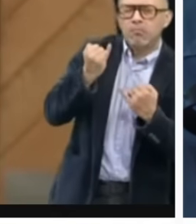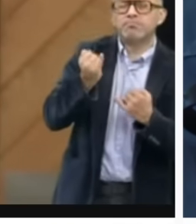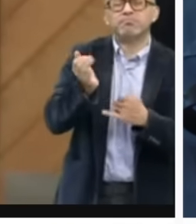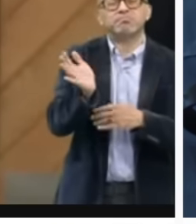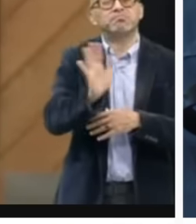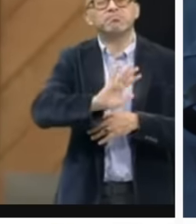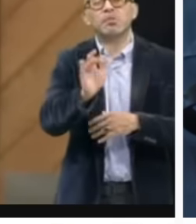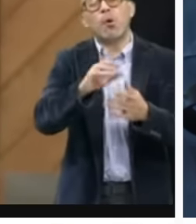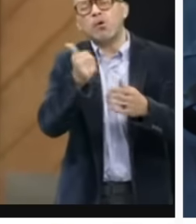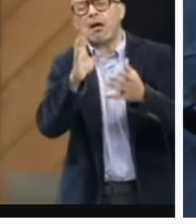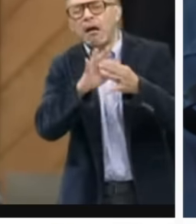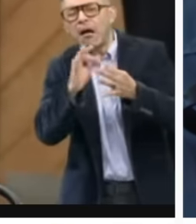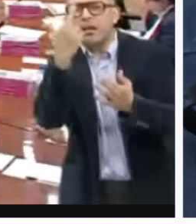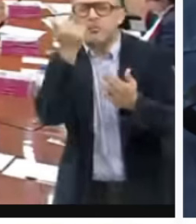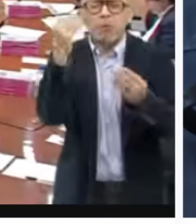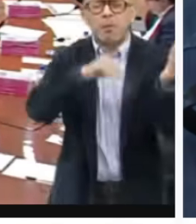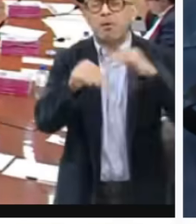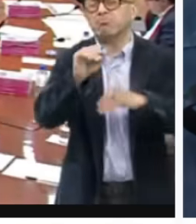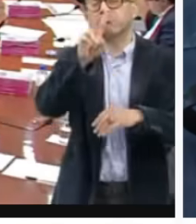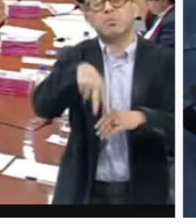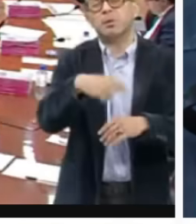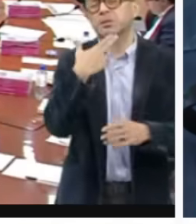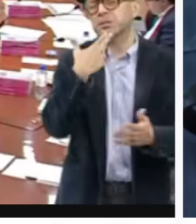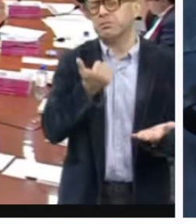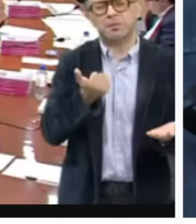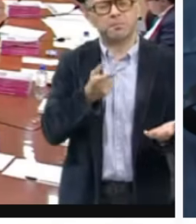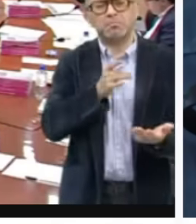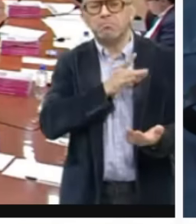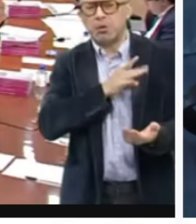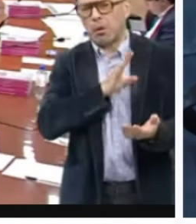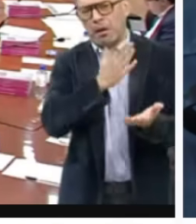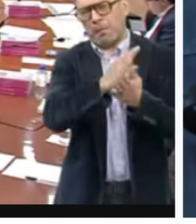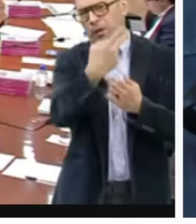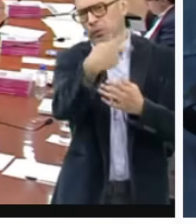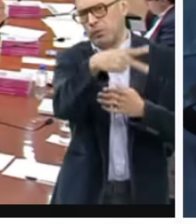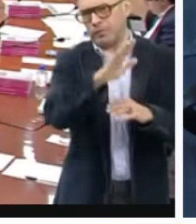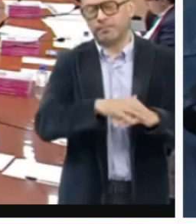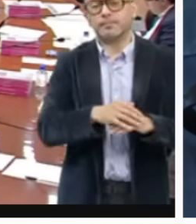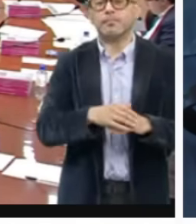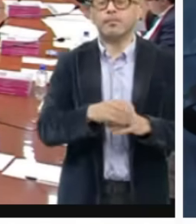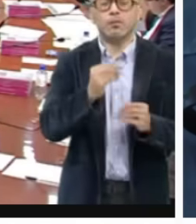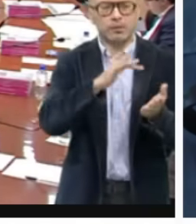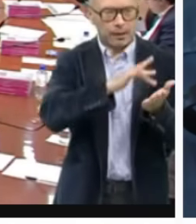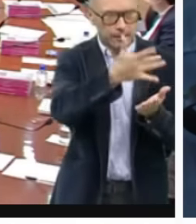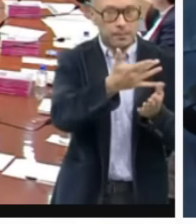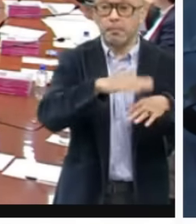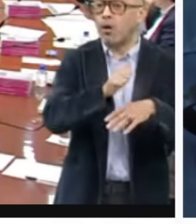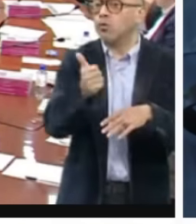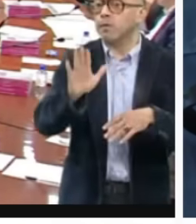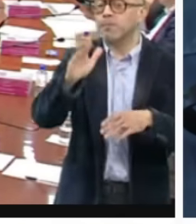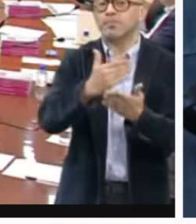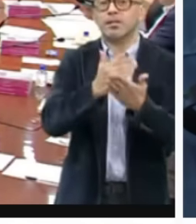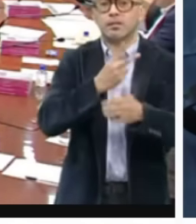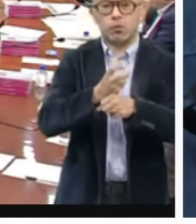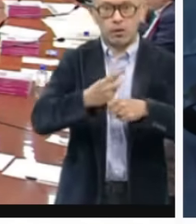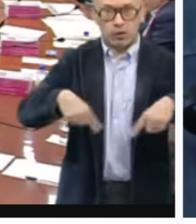son ajenos. Muchas gracias. Gracias, señor representante. ¿Alguien más? En segunda ronda. Adelante, consejera